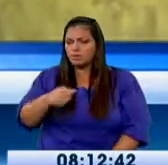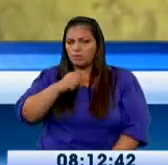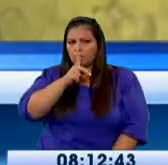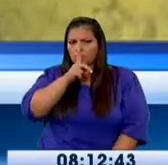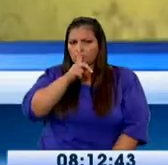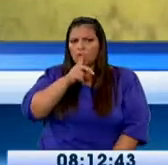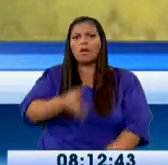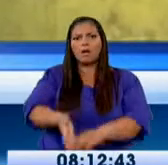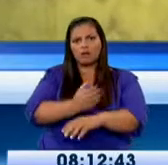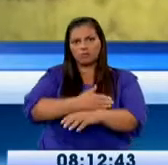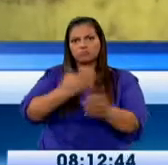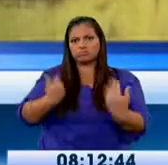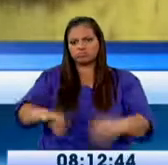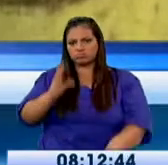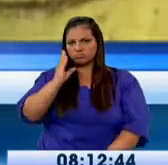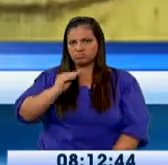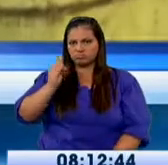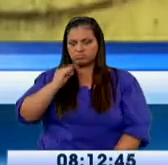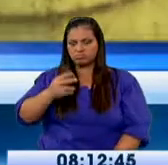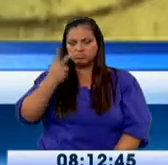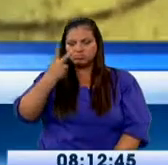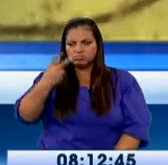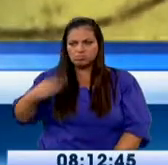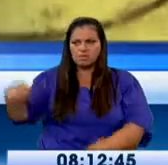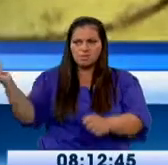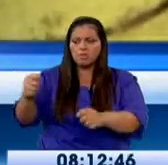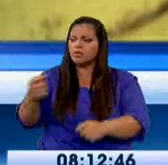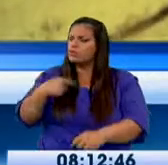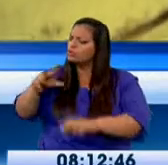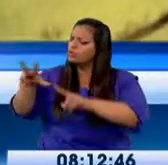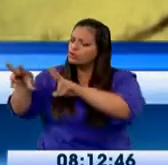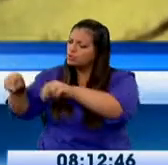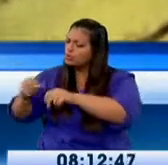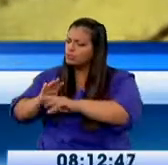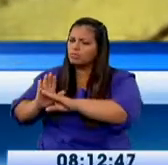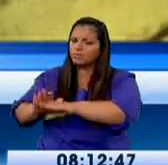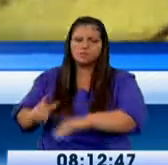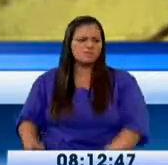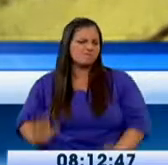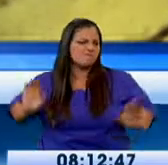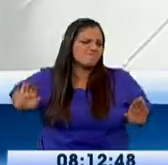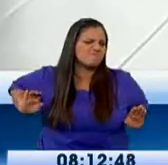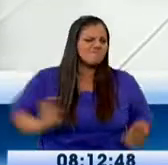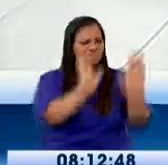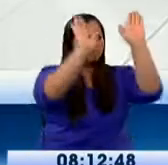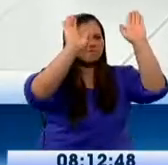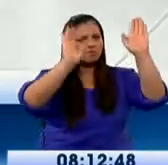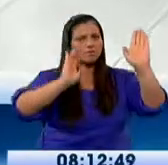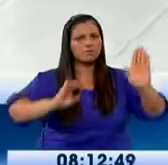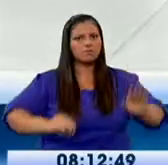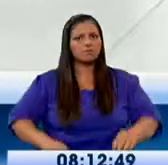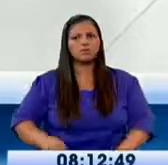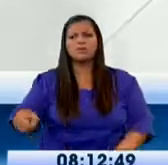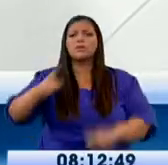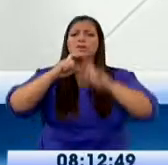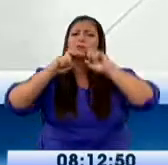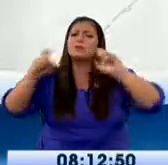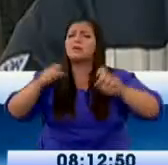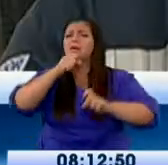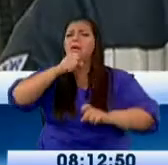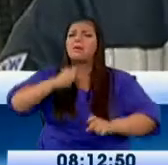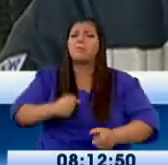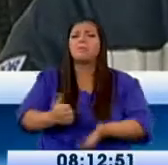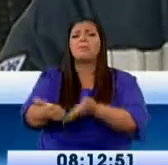a defenderlo. Entonces yo tuve que ya, en esta noche él me gritaba, abuelito, ayúdame. La DINAPEN rescató al